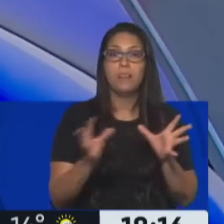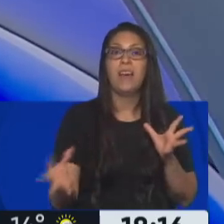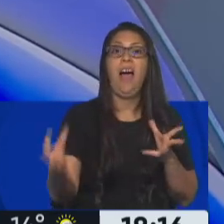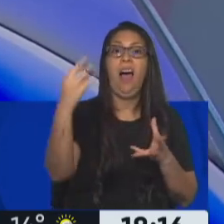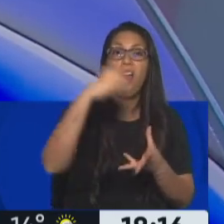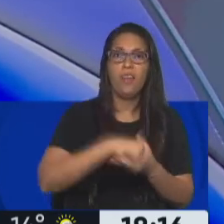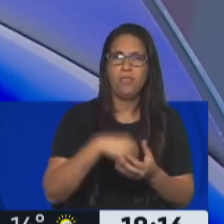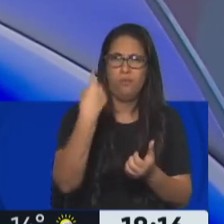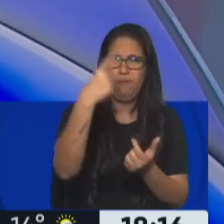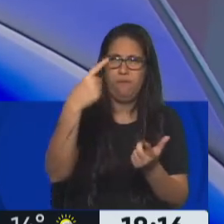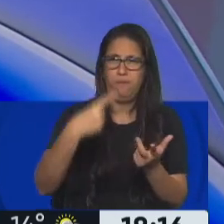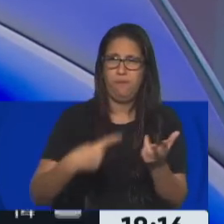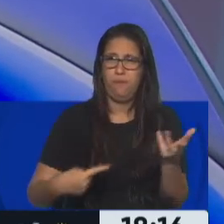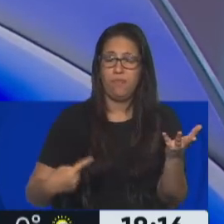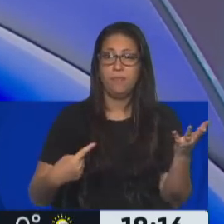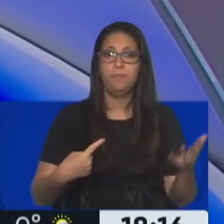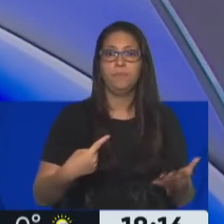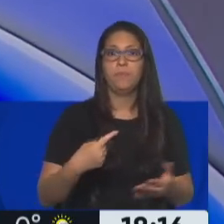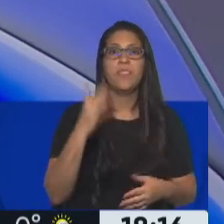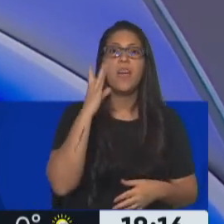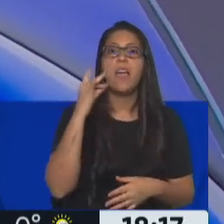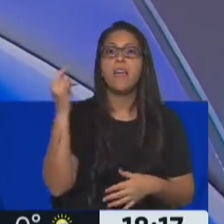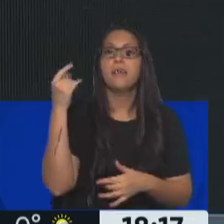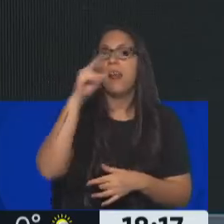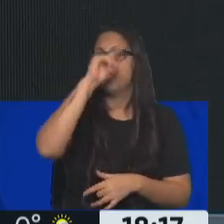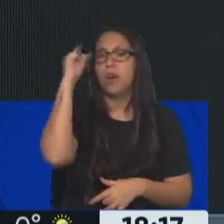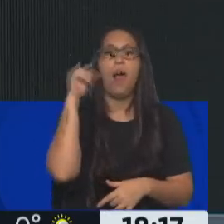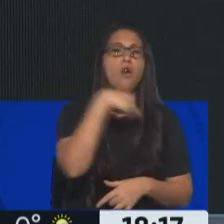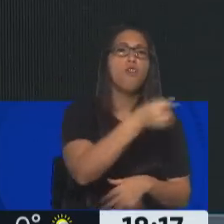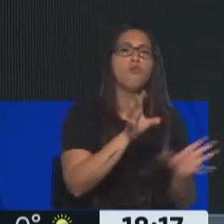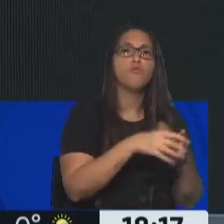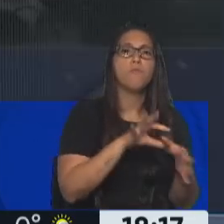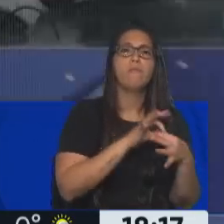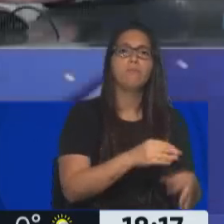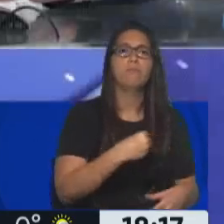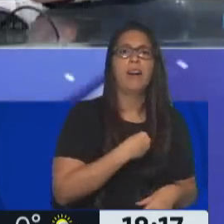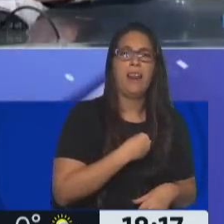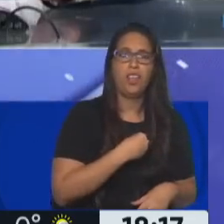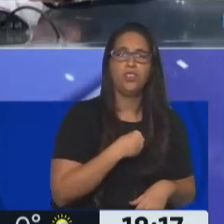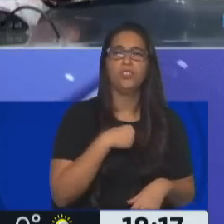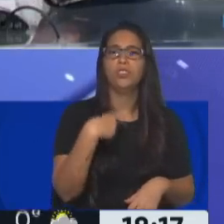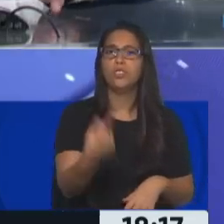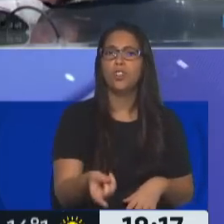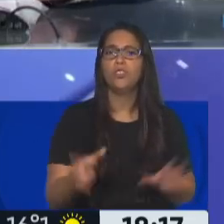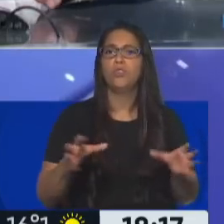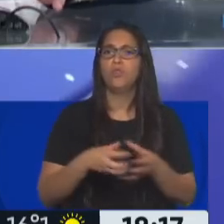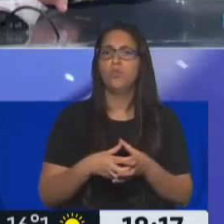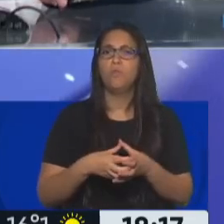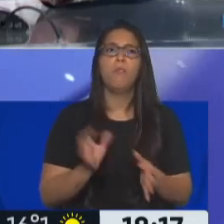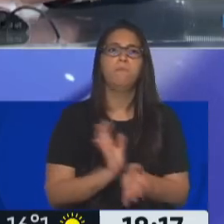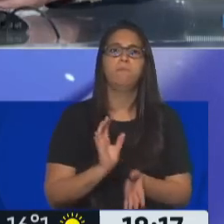¿no? Donde tenemos distintos grupos etnonacionales, grupos religiosos y a su vez, por supuesto, los grupos que hacen a los